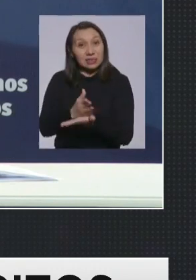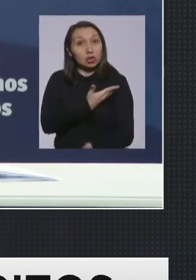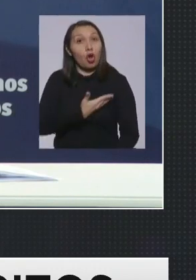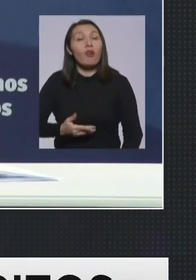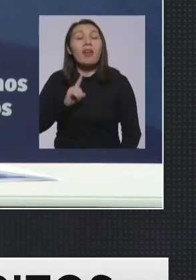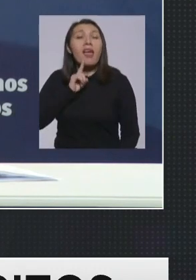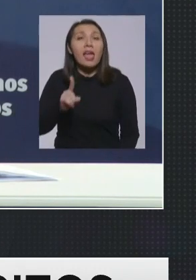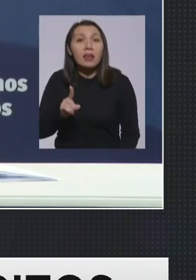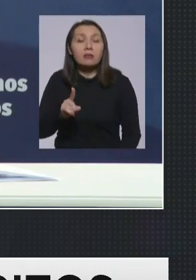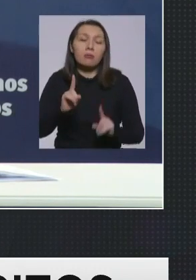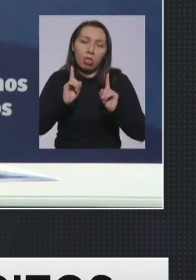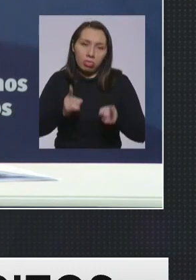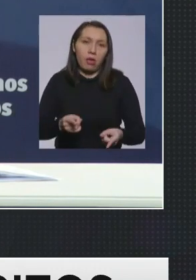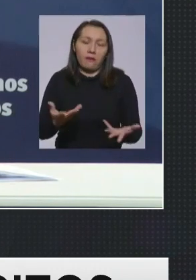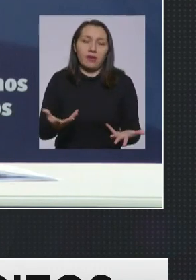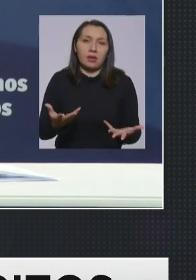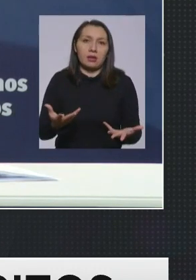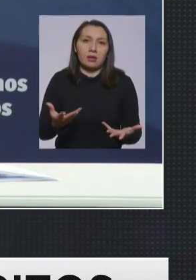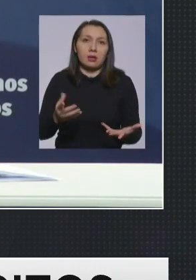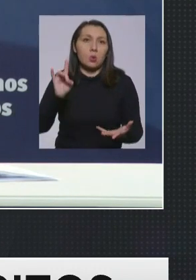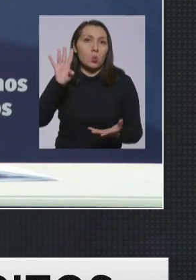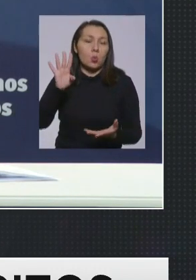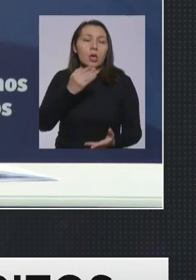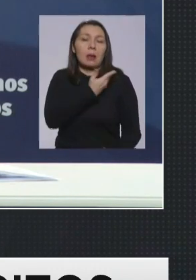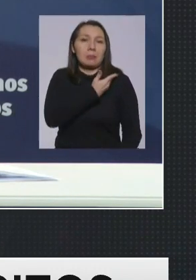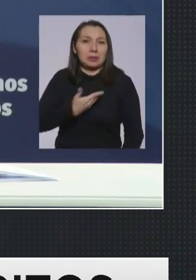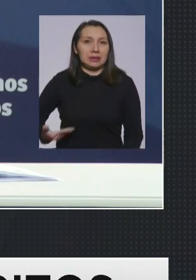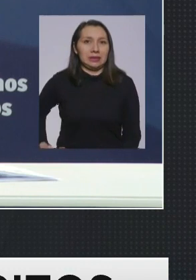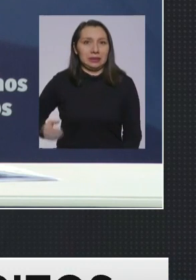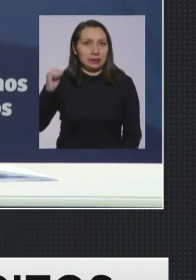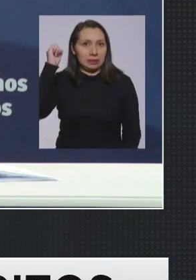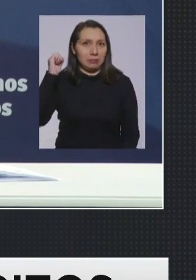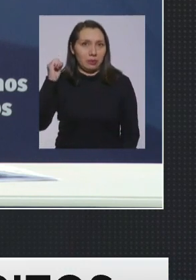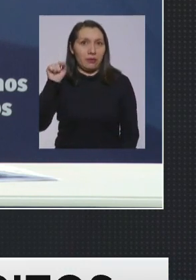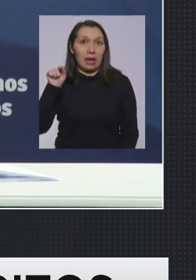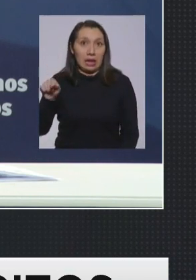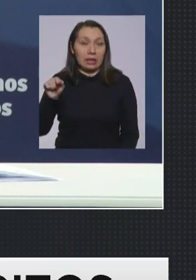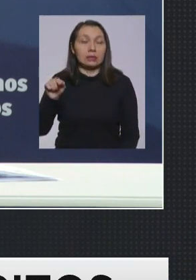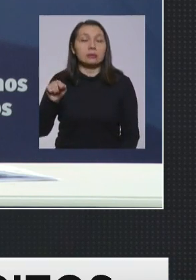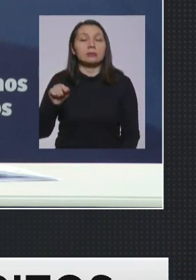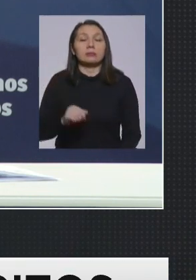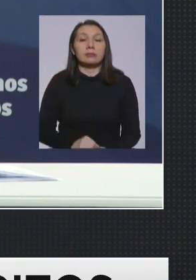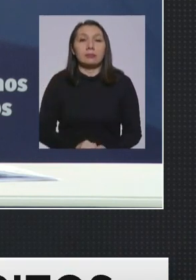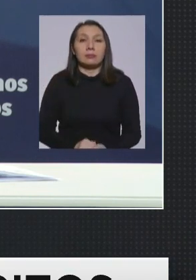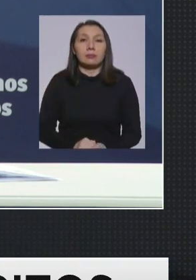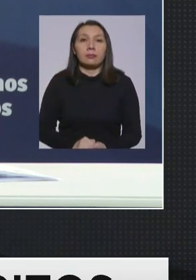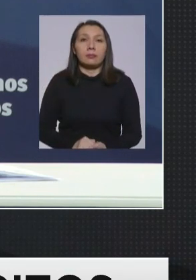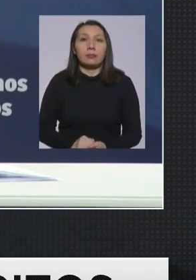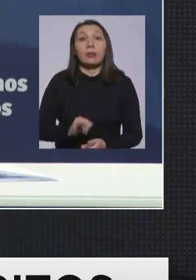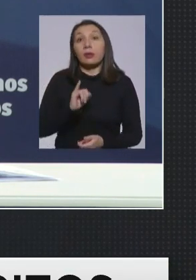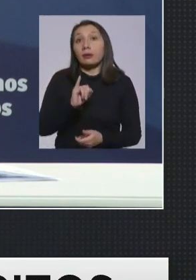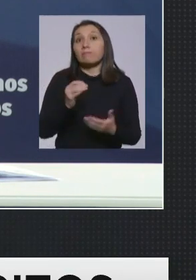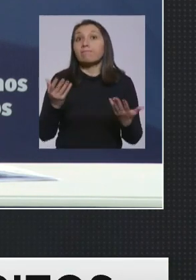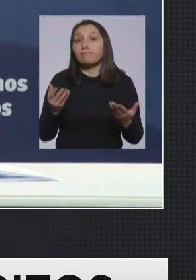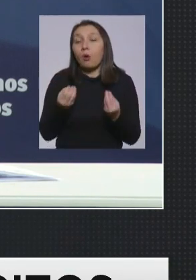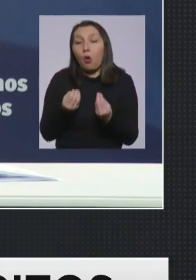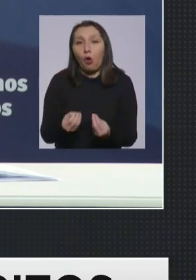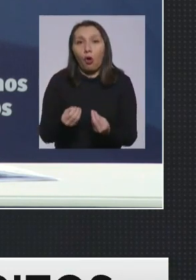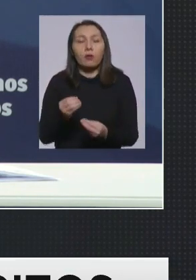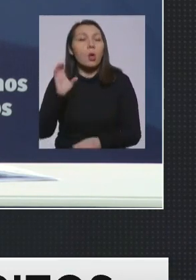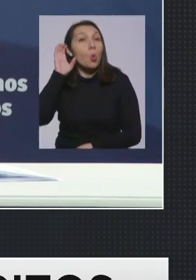las tiene que tomar su excelencia el presidente de la república sebastián piñera obviamente